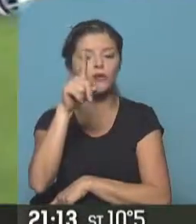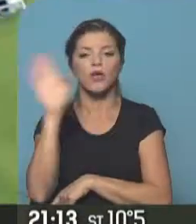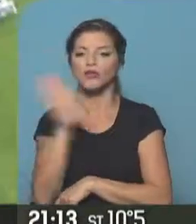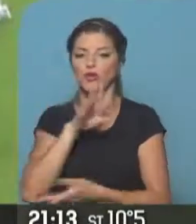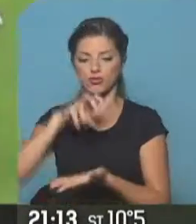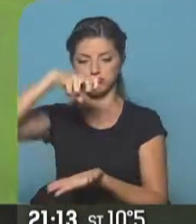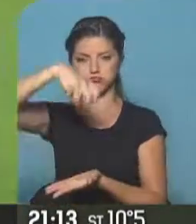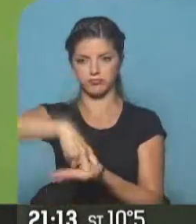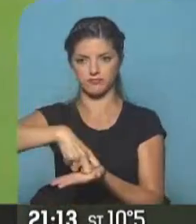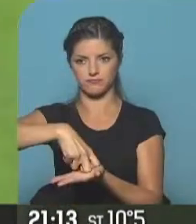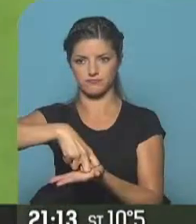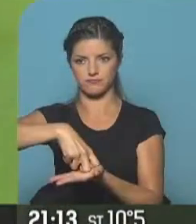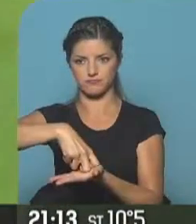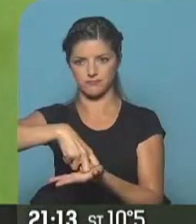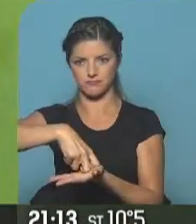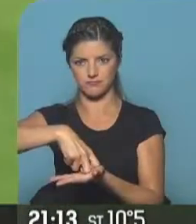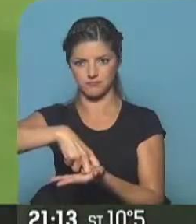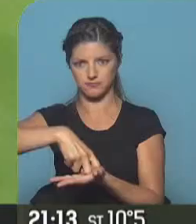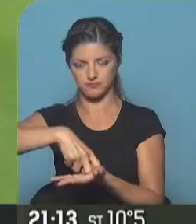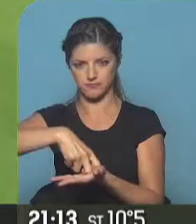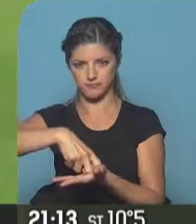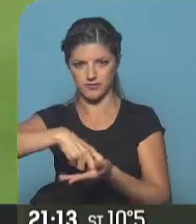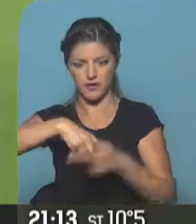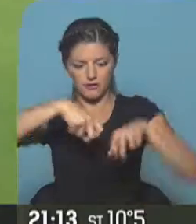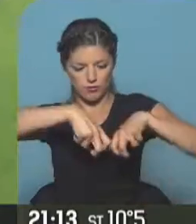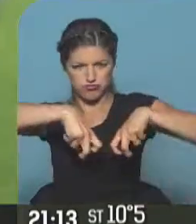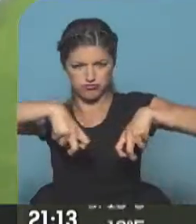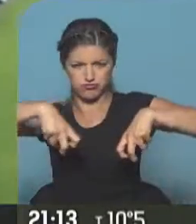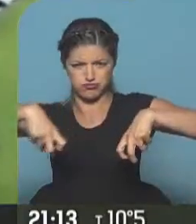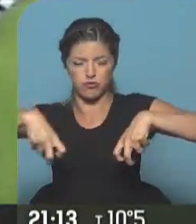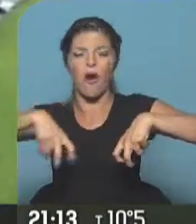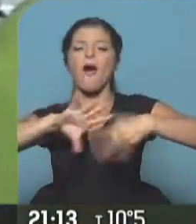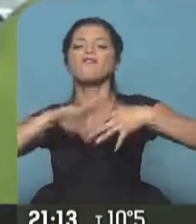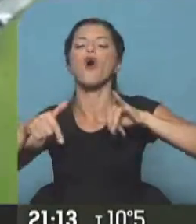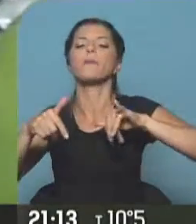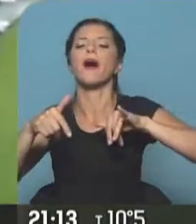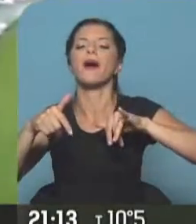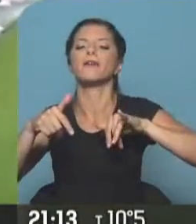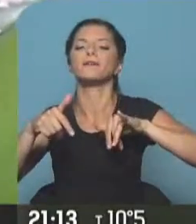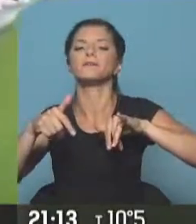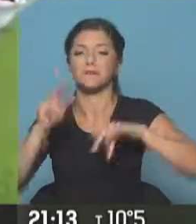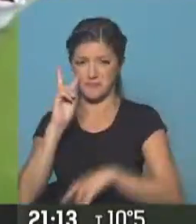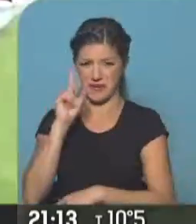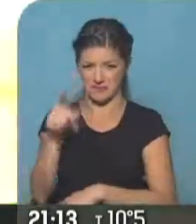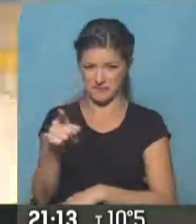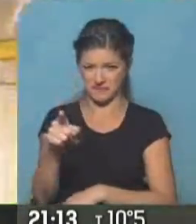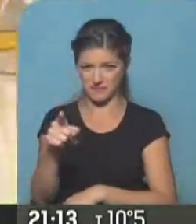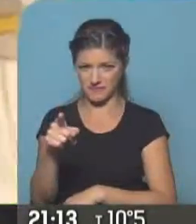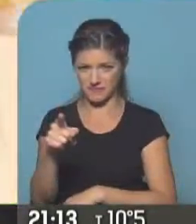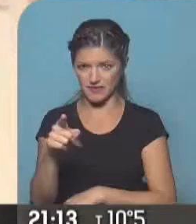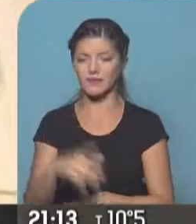arrodillaron, apoyaron su rodilla en el campo para manifestar, este es el gesto, o con el